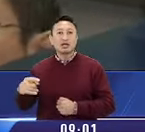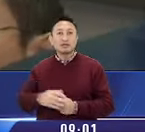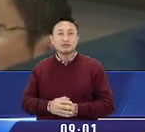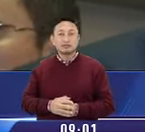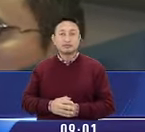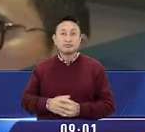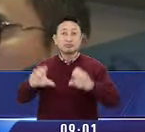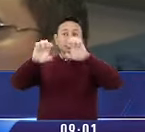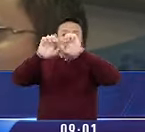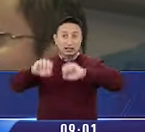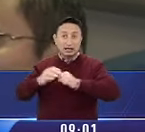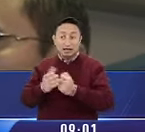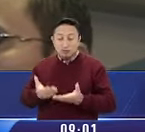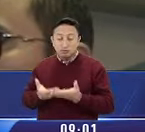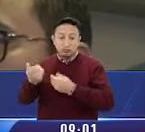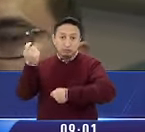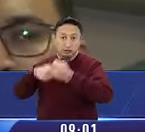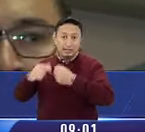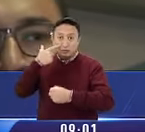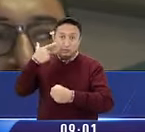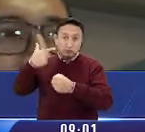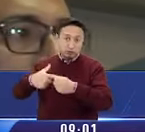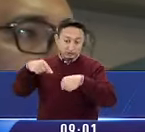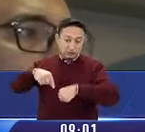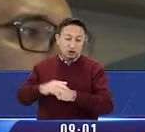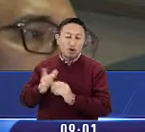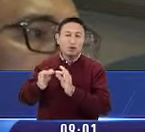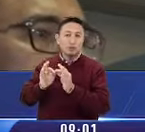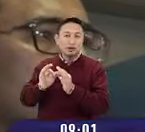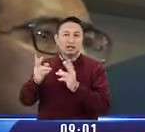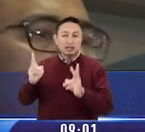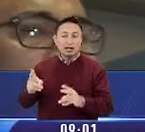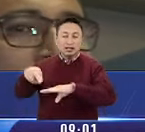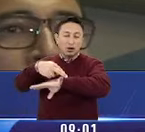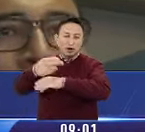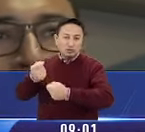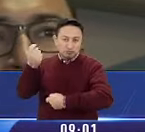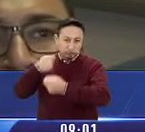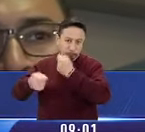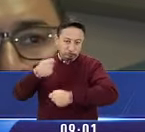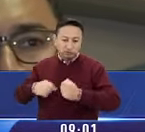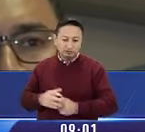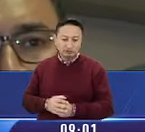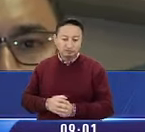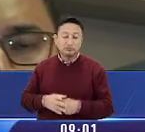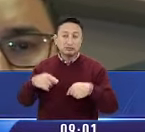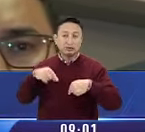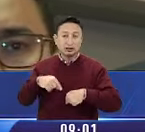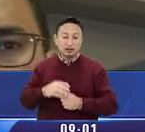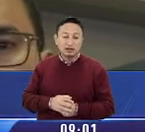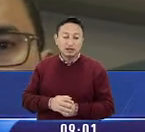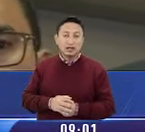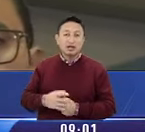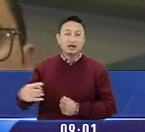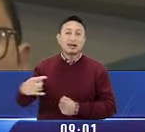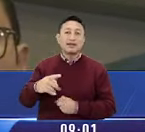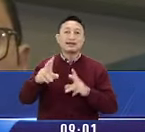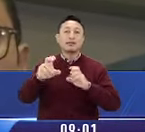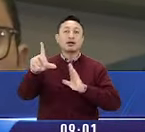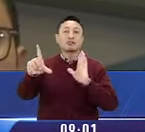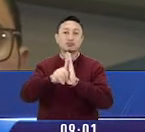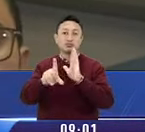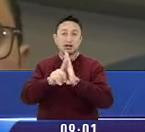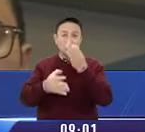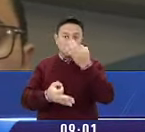a las generadoras, sectores que proveen mantenimiento y repuestos y que han estado enquistados y con acciones judiciales nos